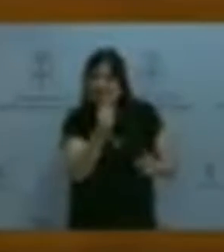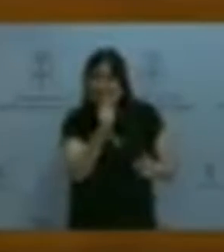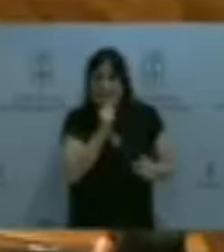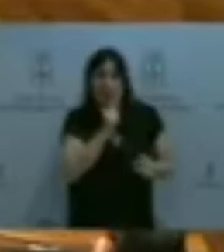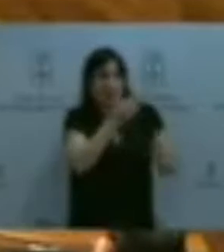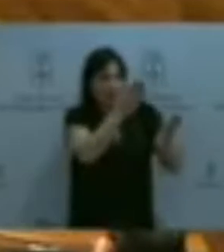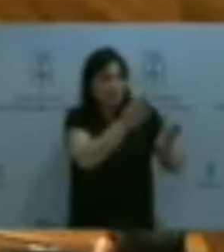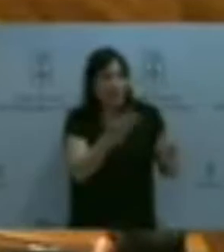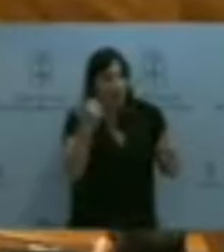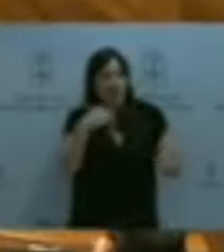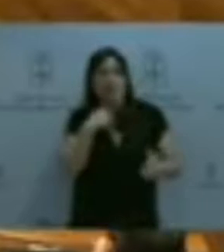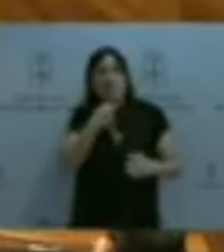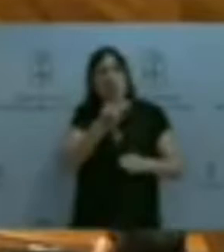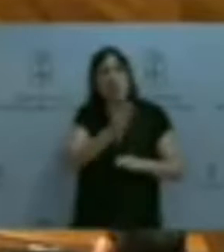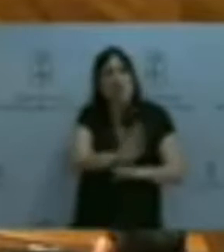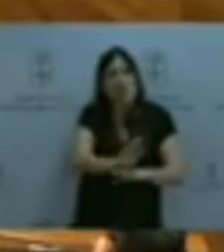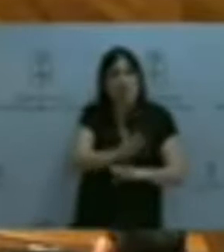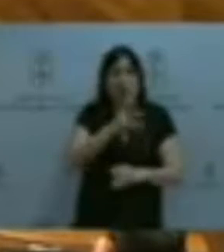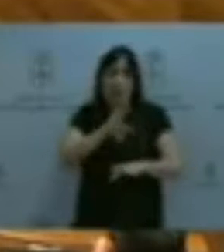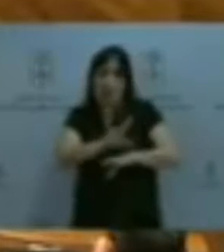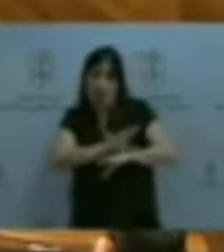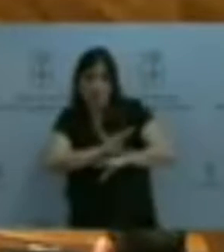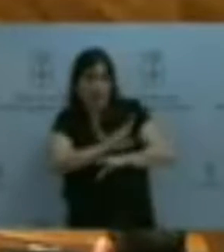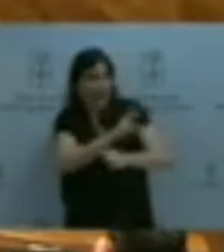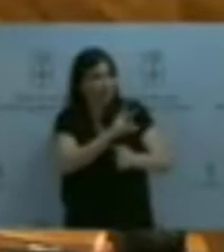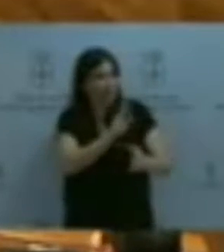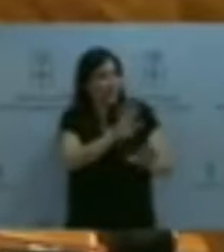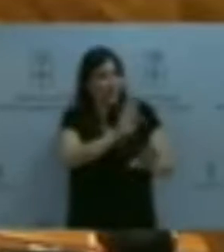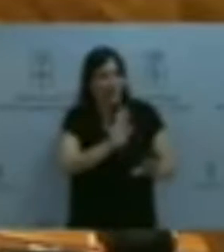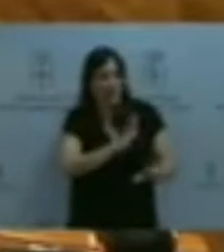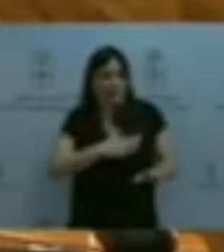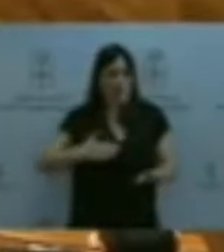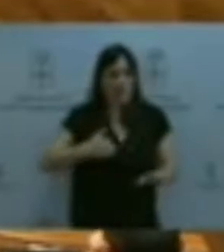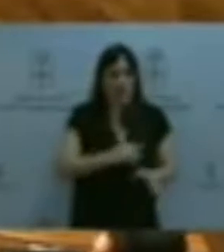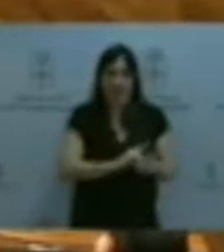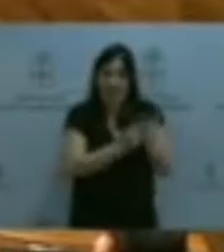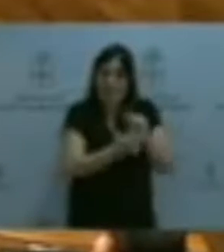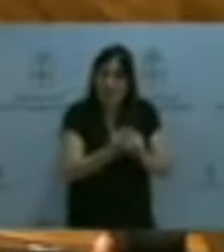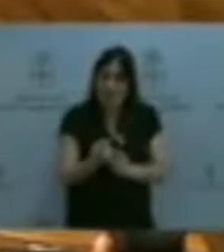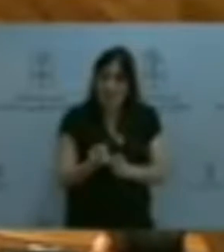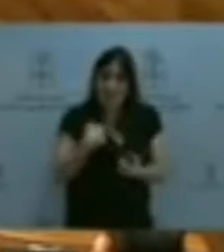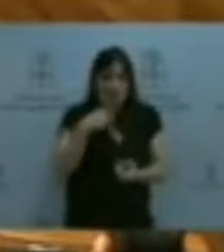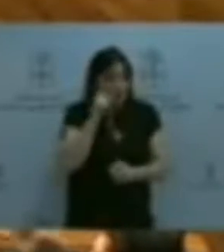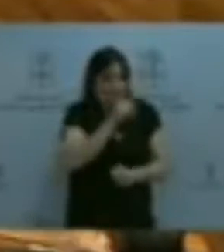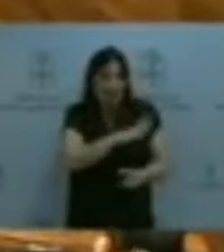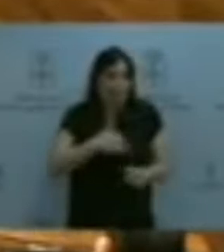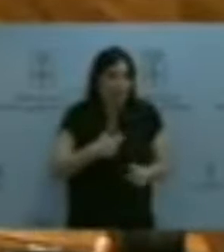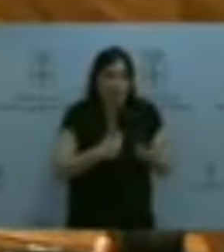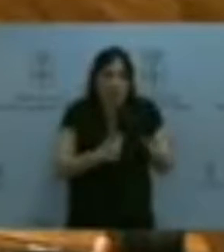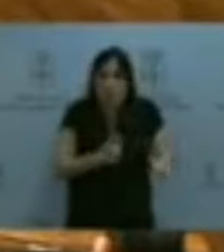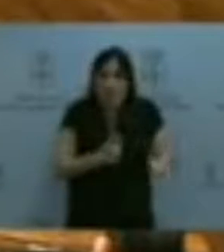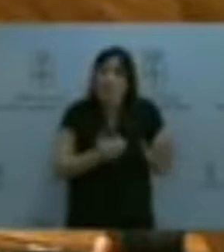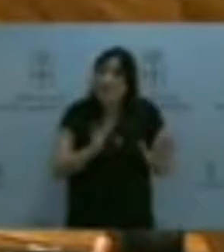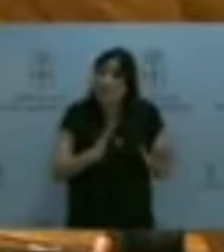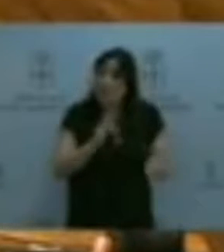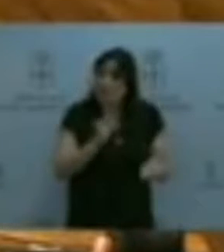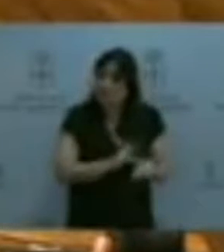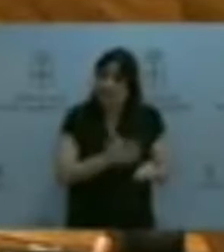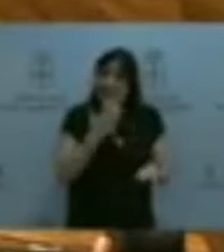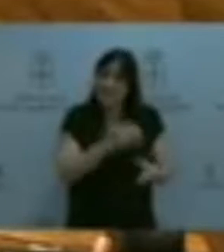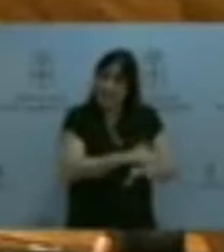parlamentario. Yo ya no sé el papel que tiene usted, pero lo único que sé es que cuando el gobierno no tiene respuestas que dar, lo mandan a usted